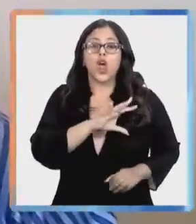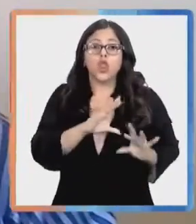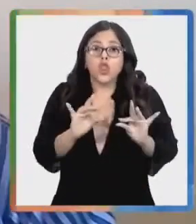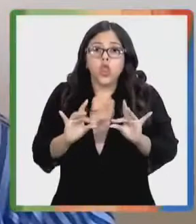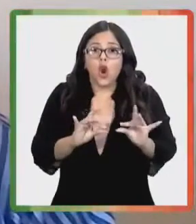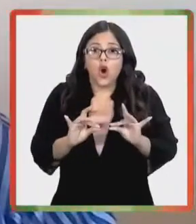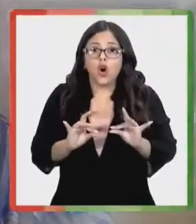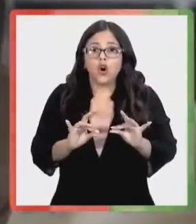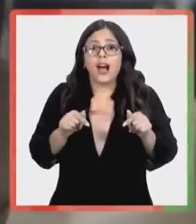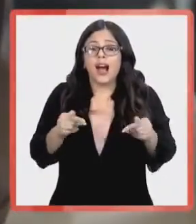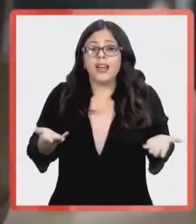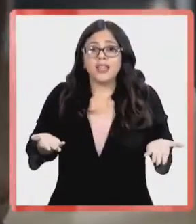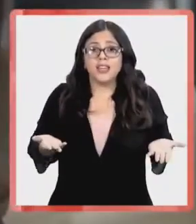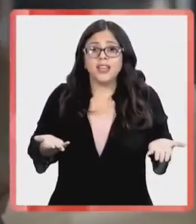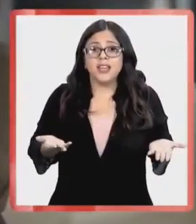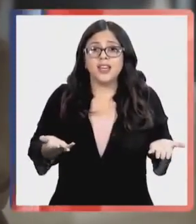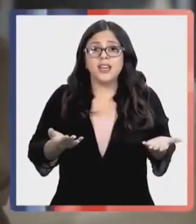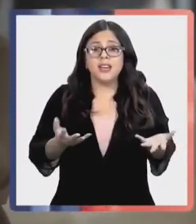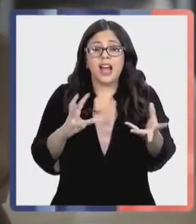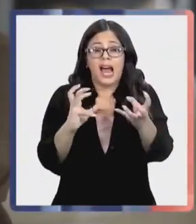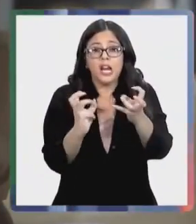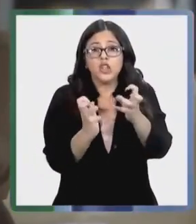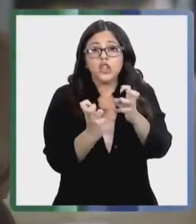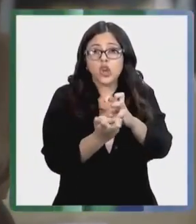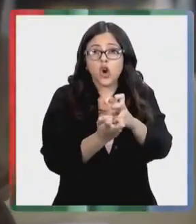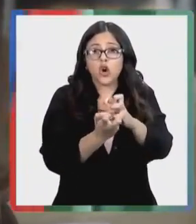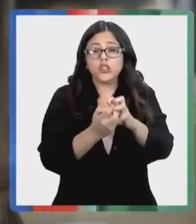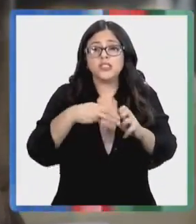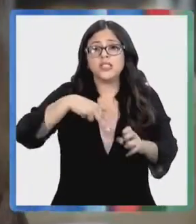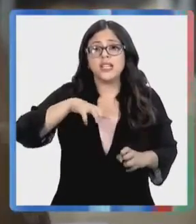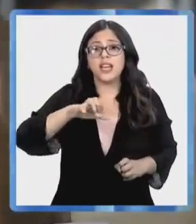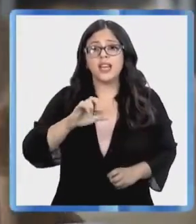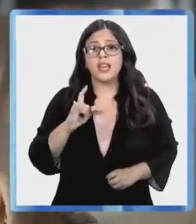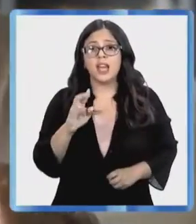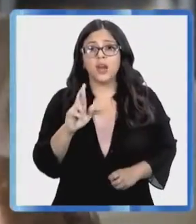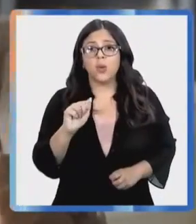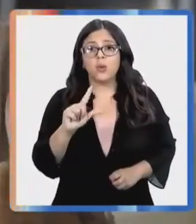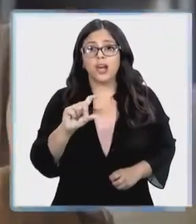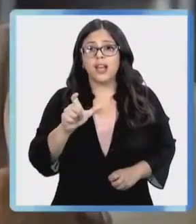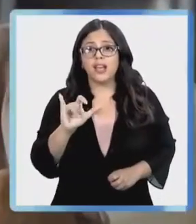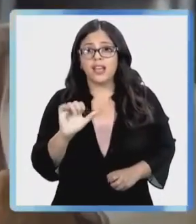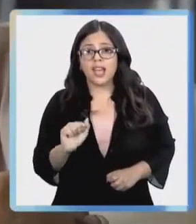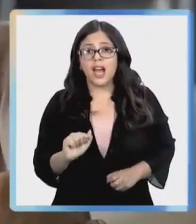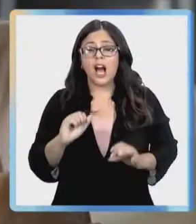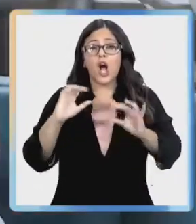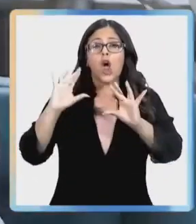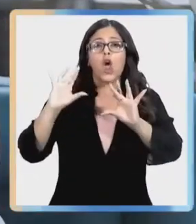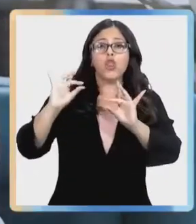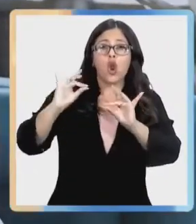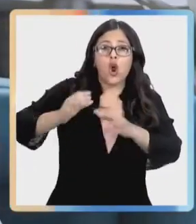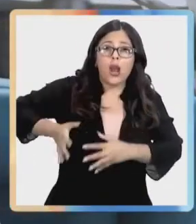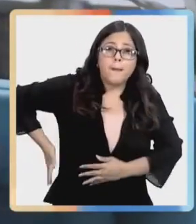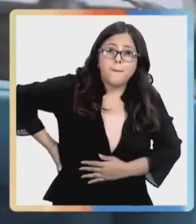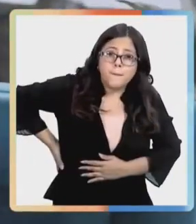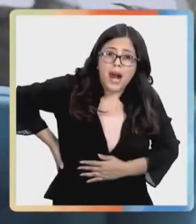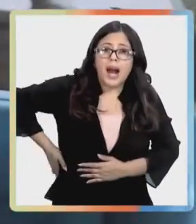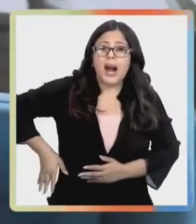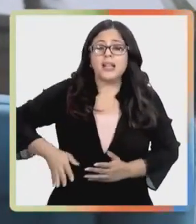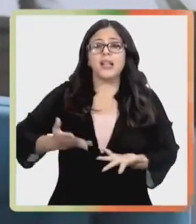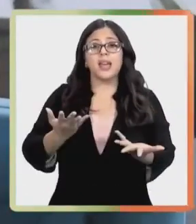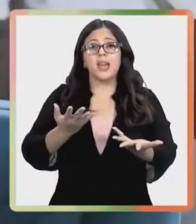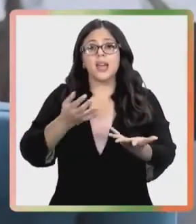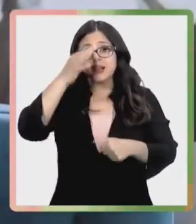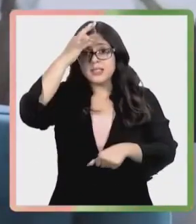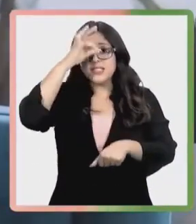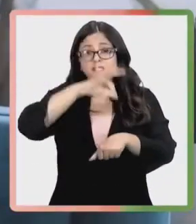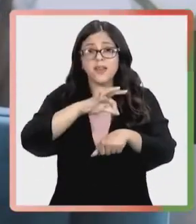puede resultar de una artrosis, una neuralgia, puede resultar de un dolor lumbar, de muchas enfermedades no